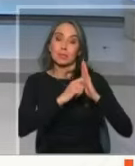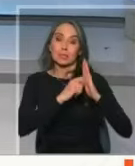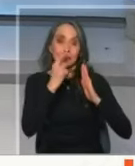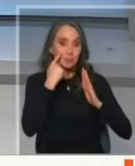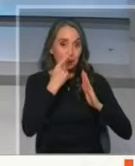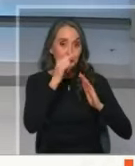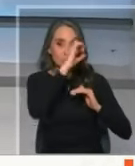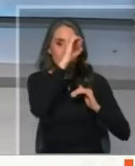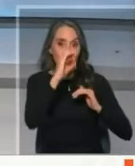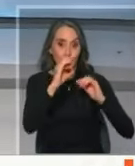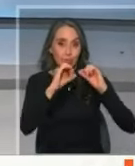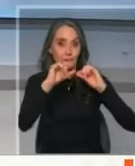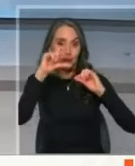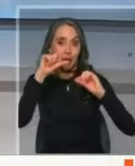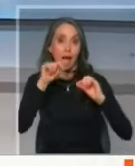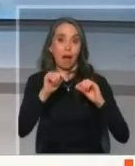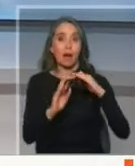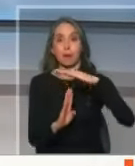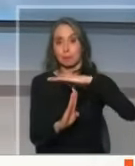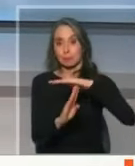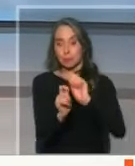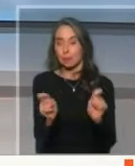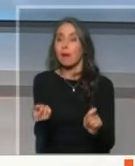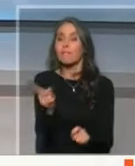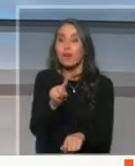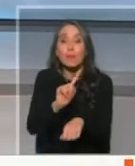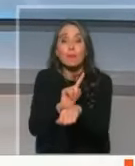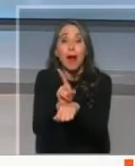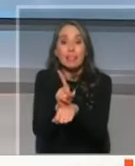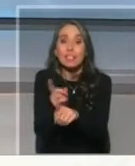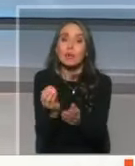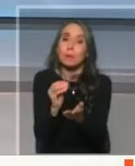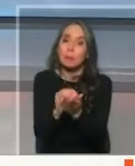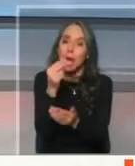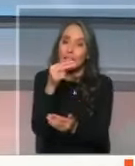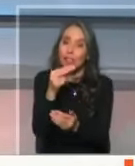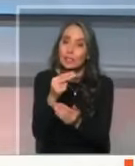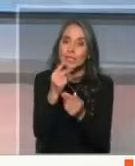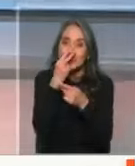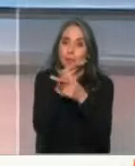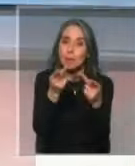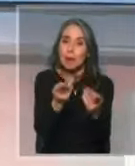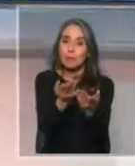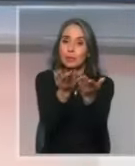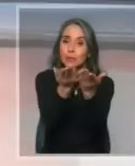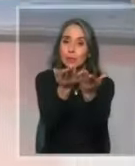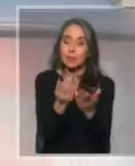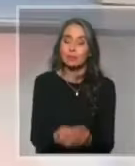meses anteriores. Con esto nos vamos a la pausa, regresamos de inmediato, hay más noticias que compartir con ustedes.